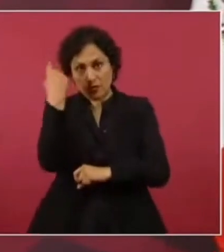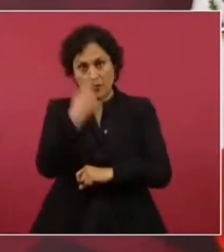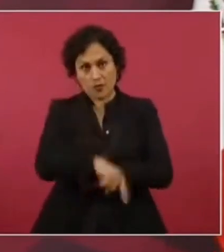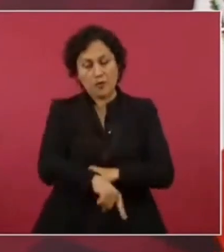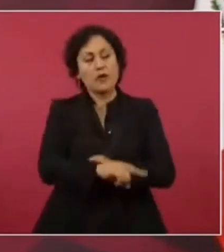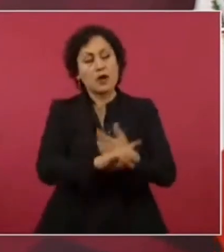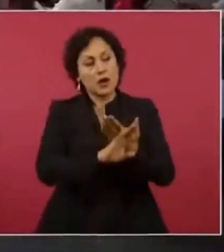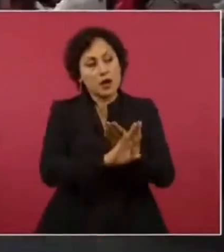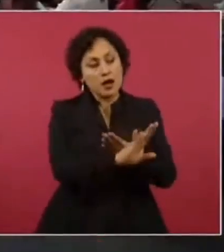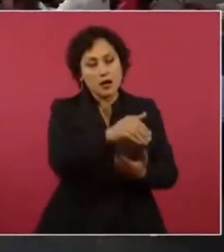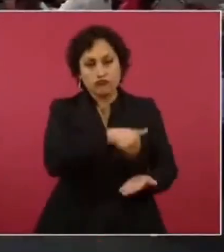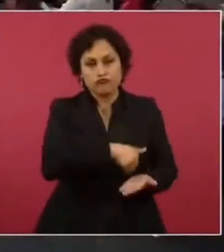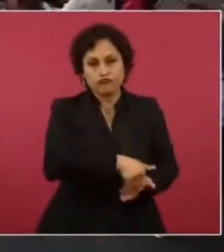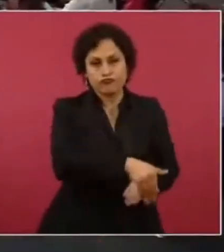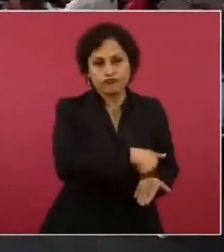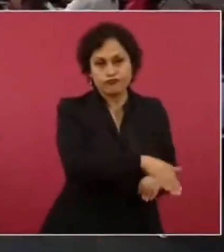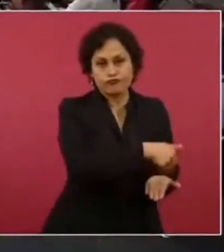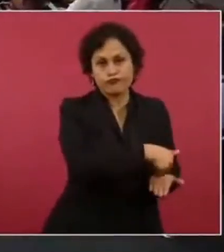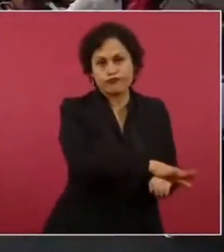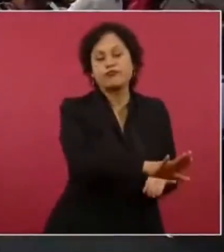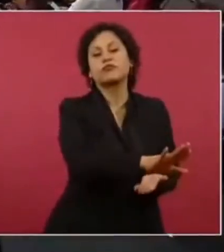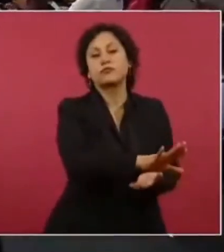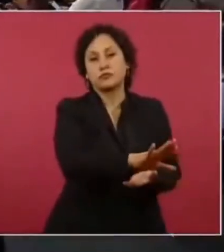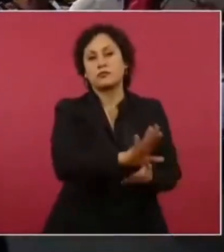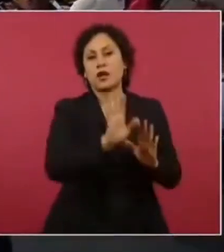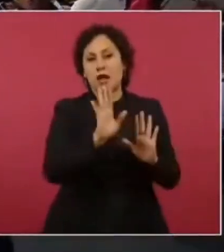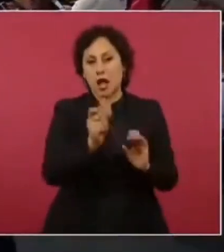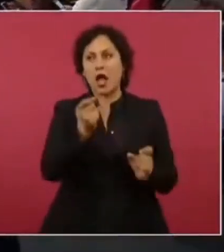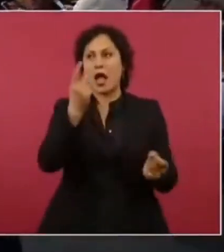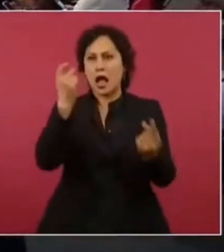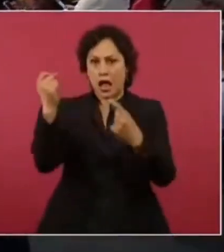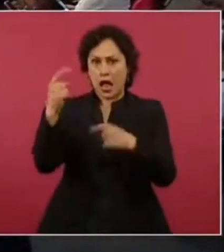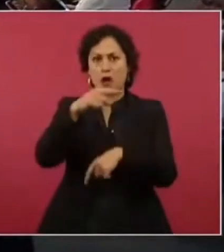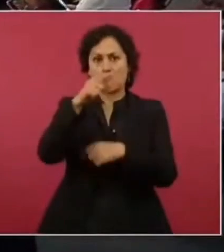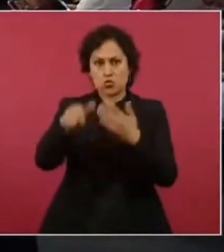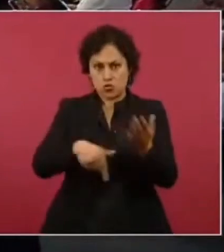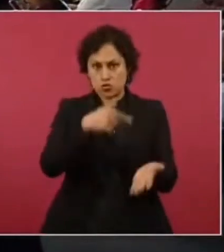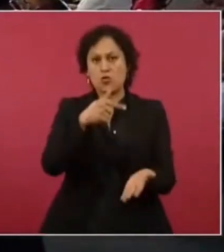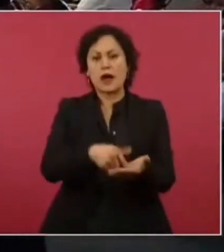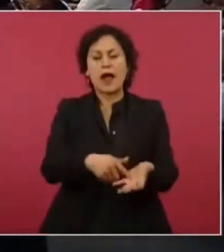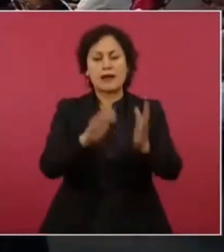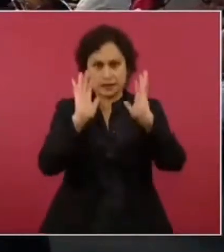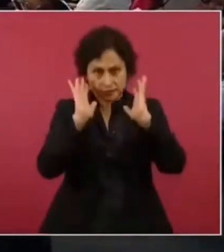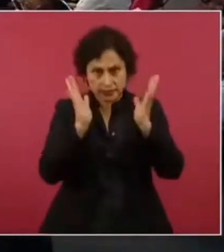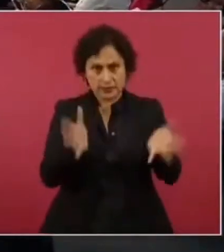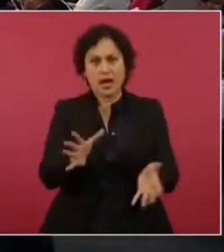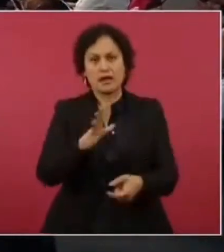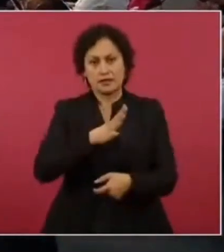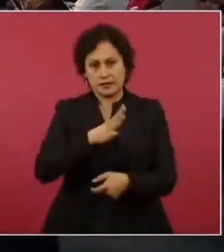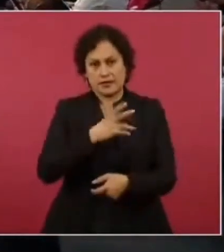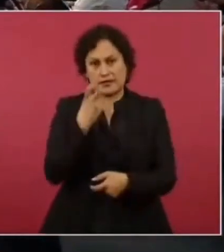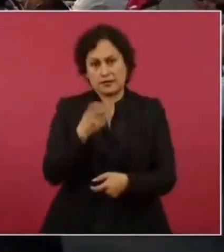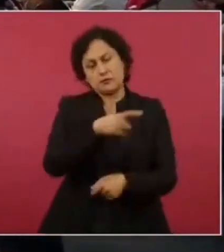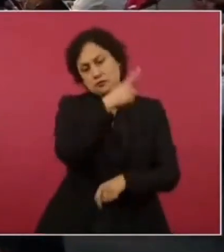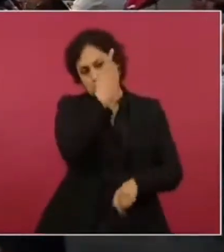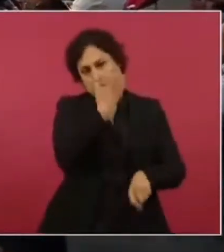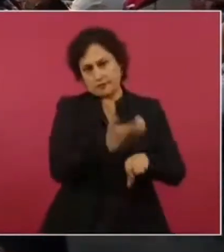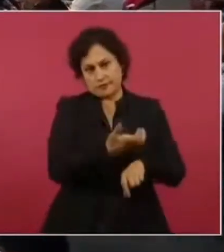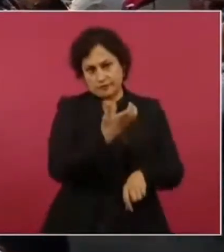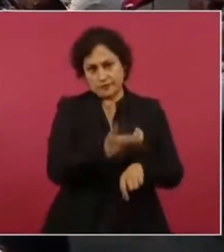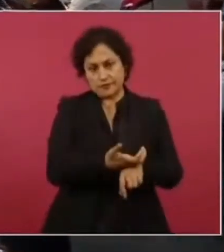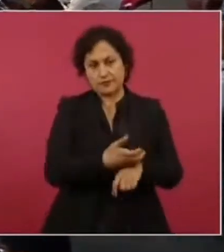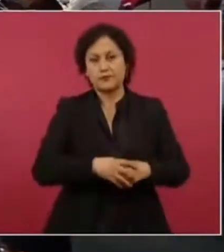se está aplicando ya en distintas partes de Estados Unidos pero esto pues